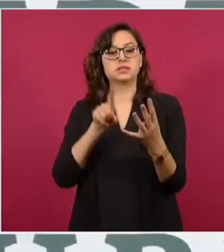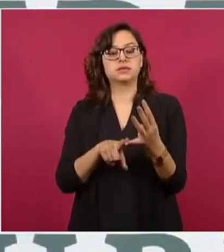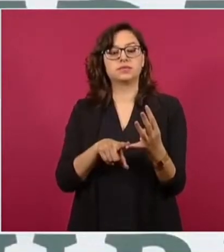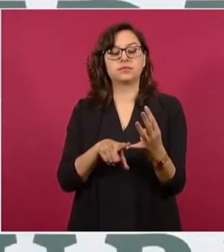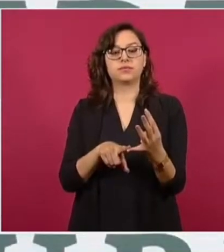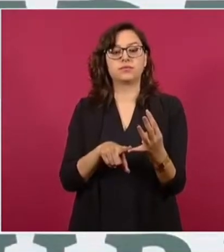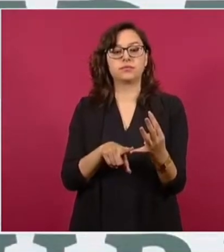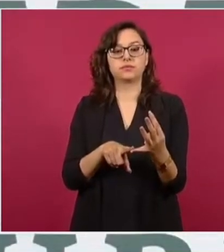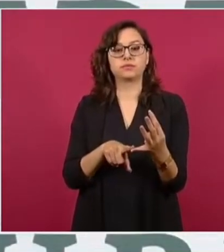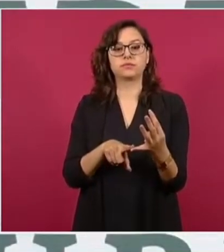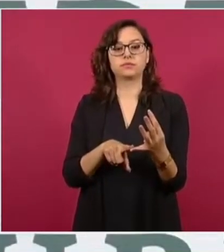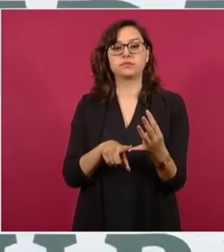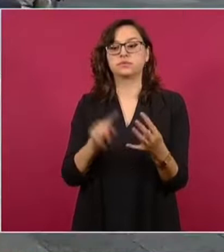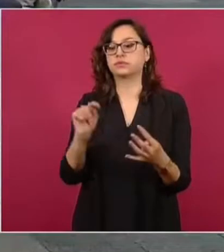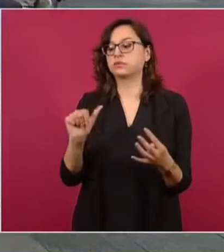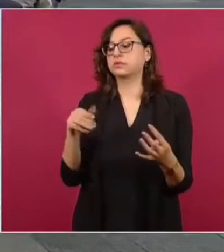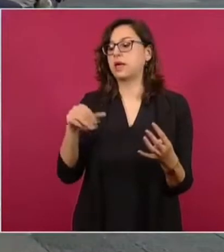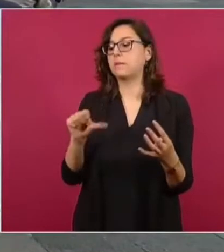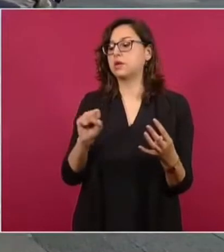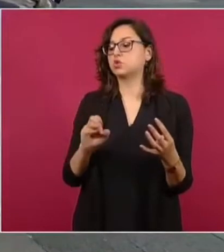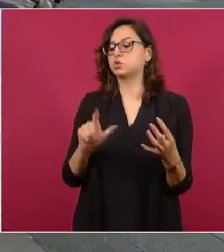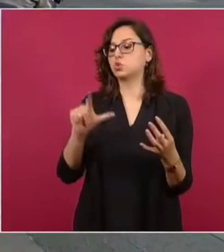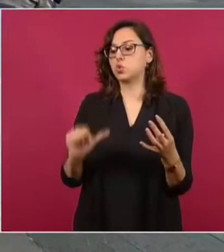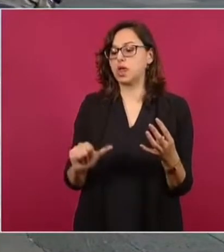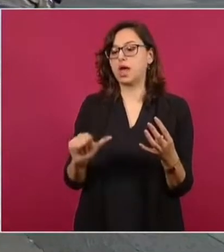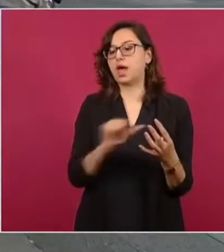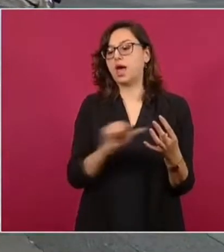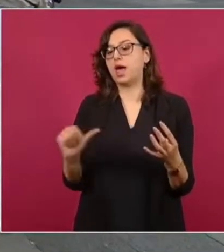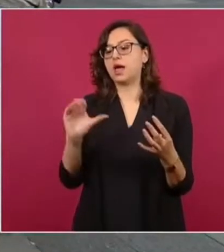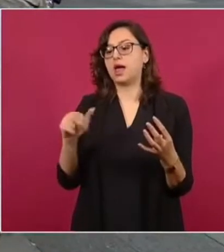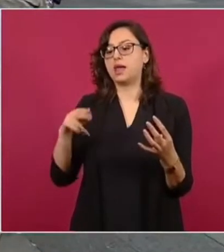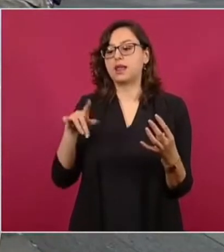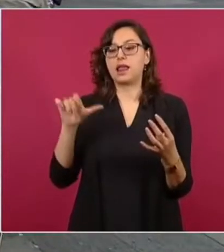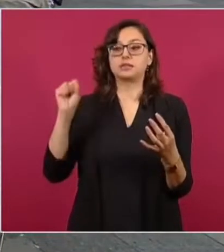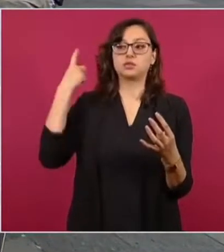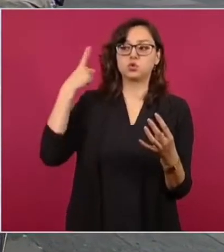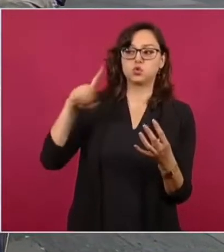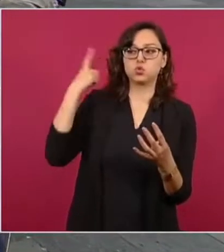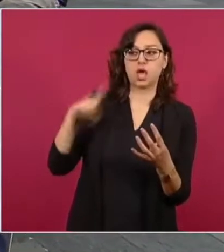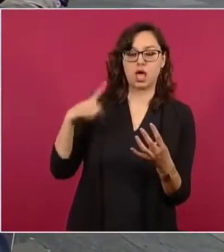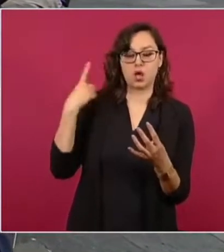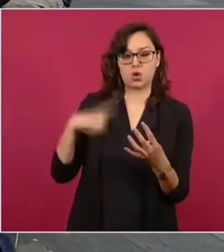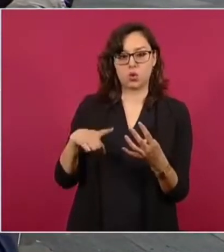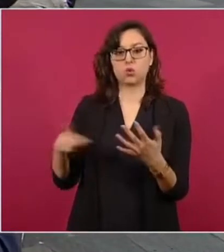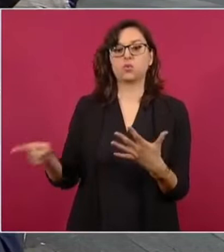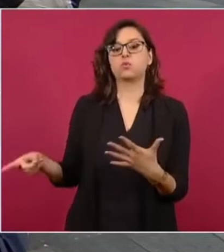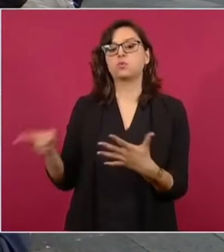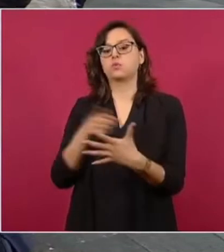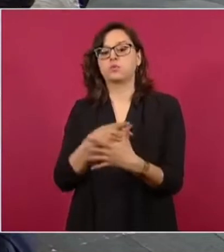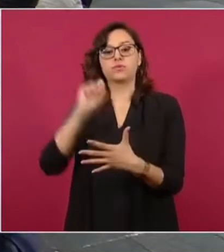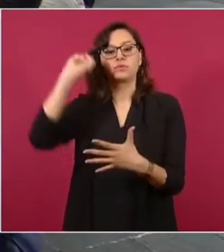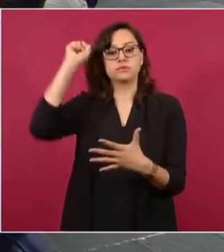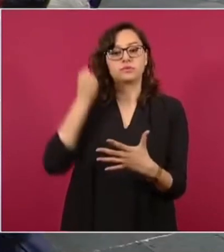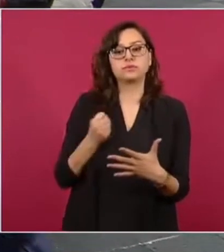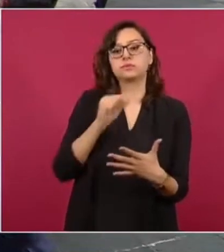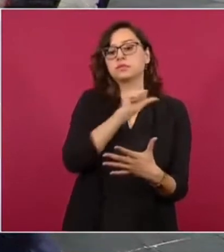rurales de Tamazula a Canelas, en Durango, de Badiraguato,